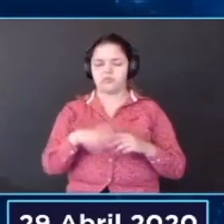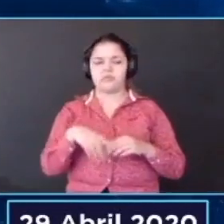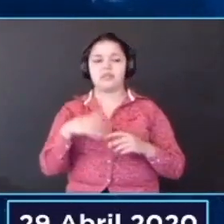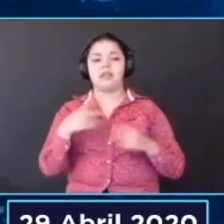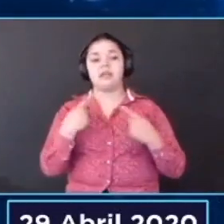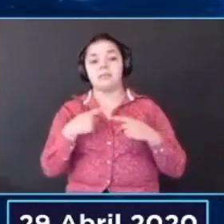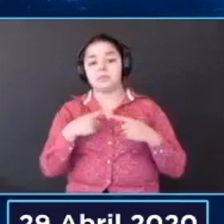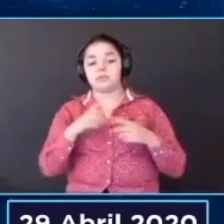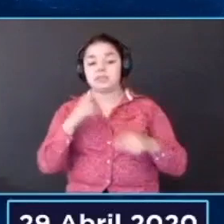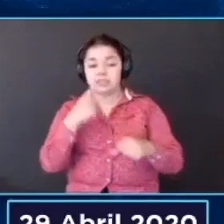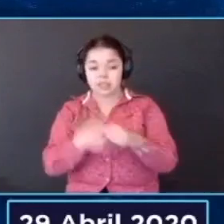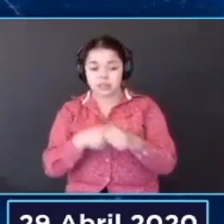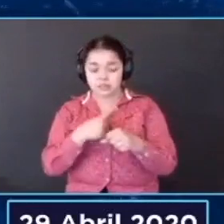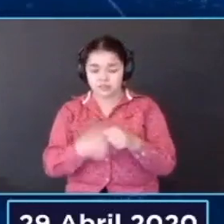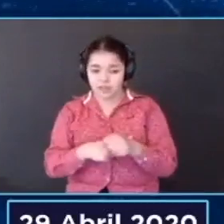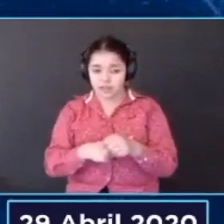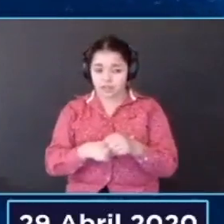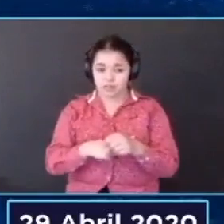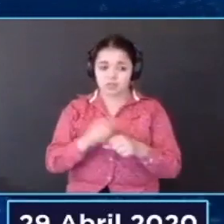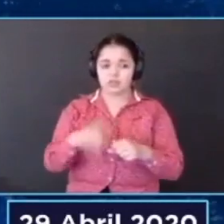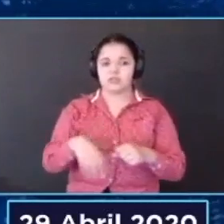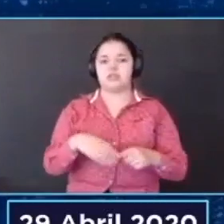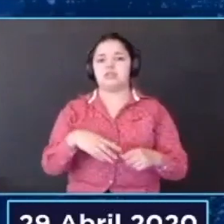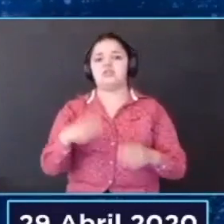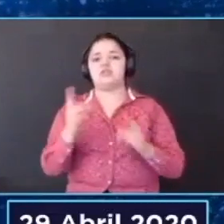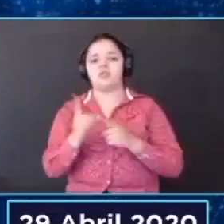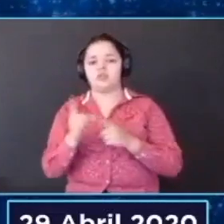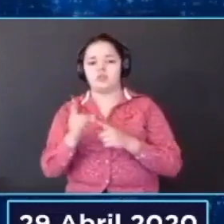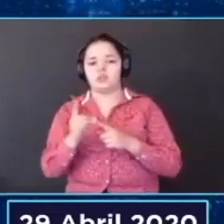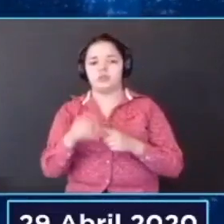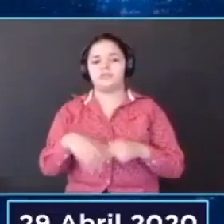sería el tercero, con 6 casos.